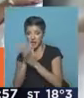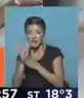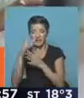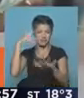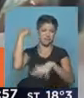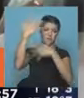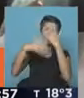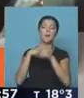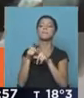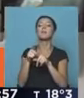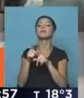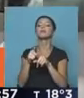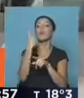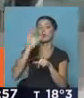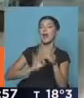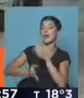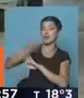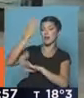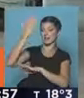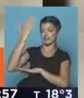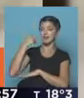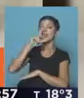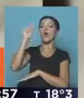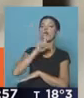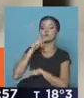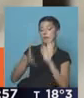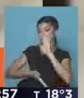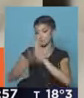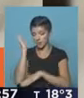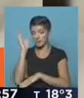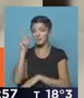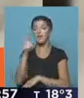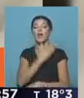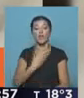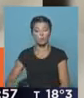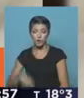ocurre a más de un año de la retirada de la OTAN, en el cual el gobierno